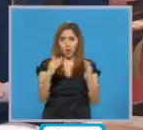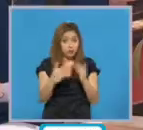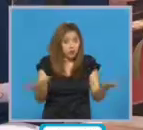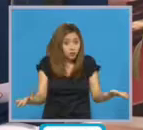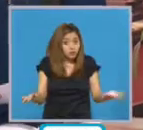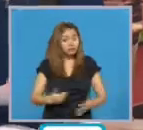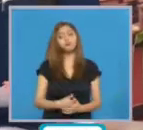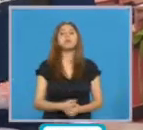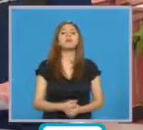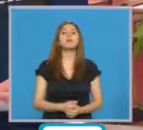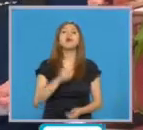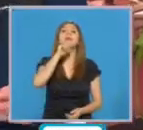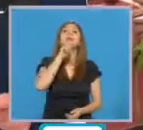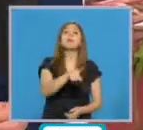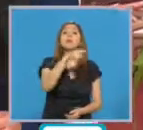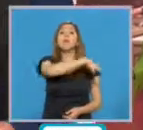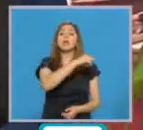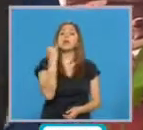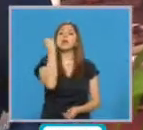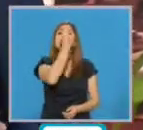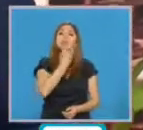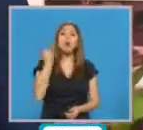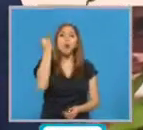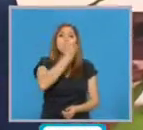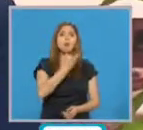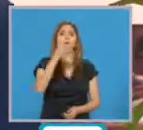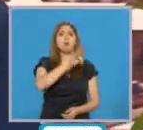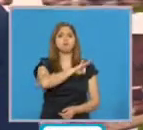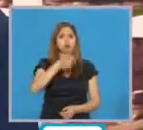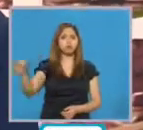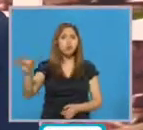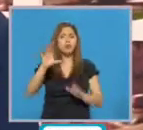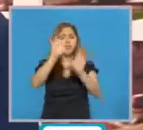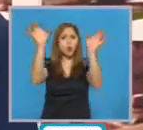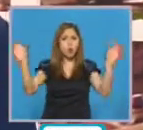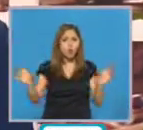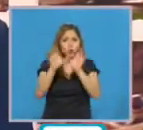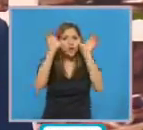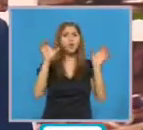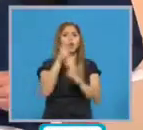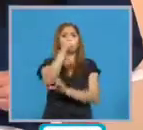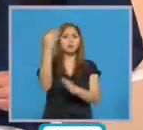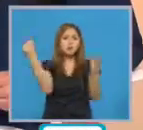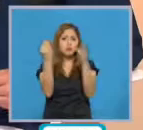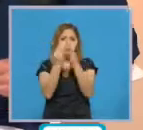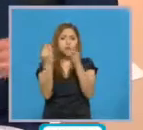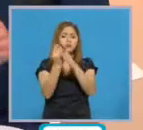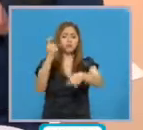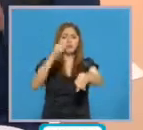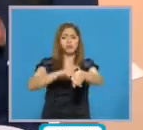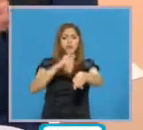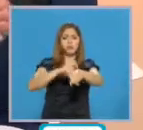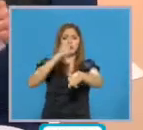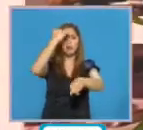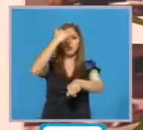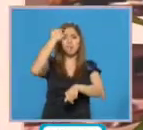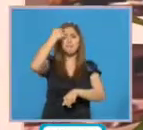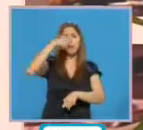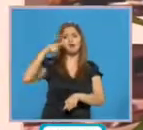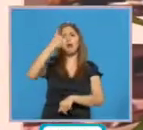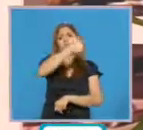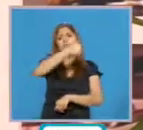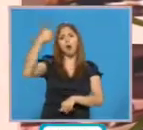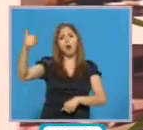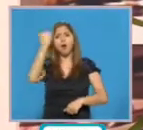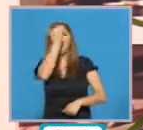maestros también de algún idioma que no manejamos pueden también dar clases en línea. Por también. supuesto. Y tener sus horarios establecidos para que cada alumno sepa